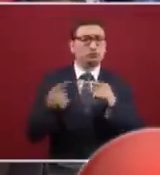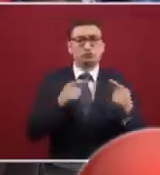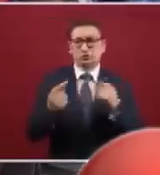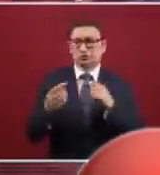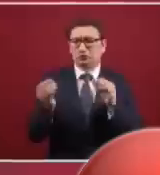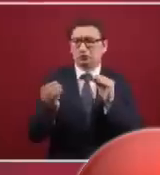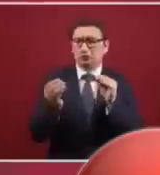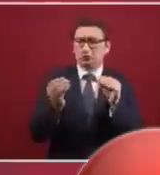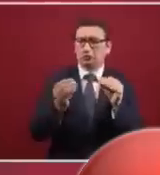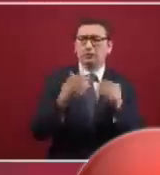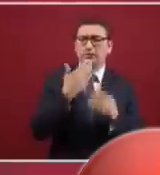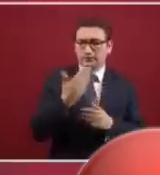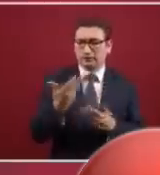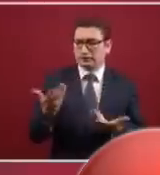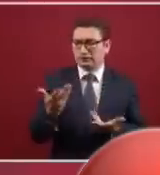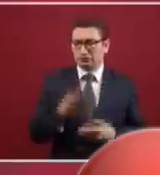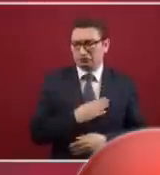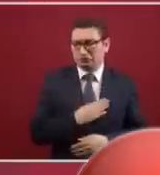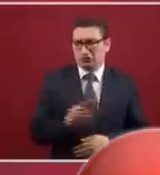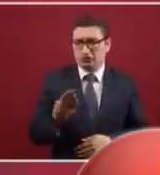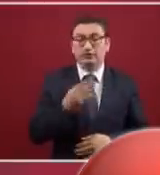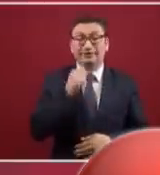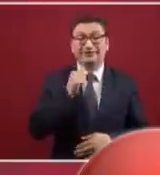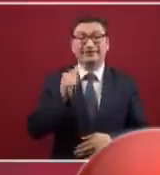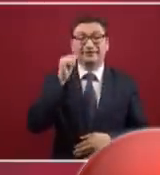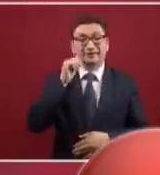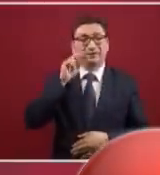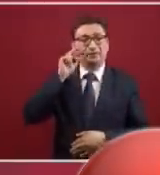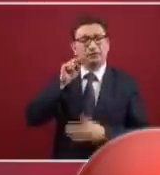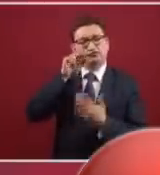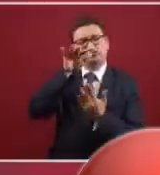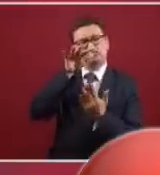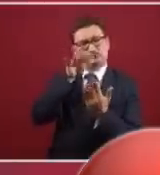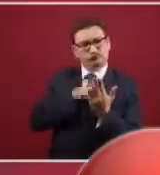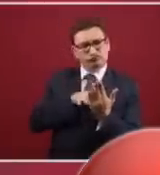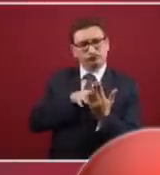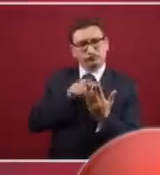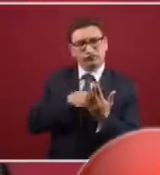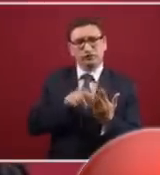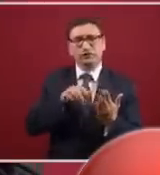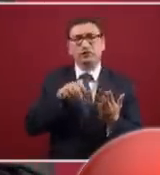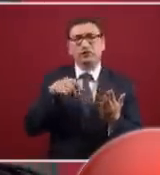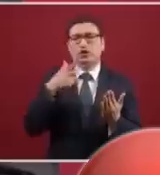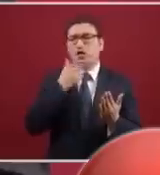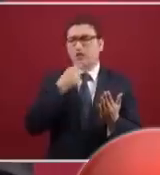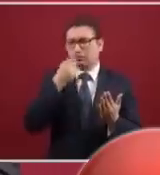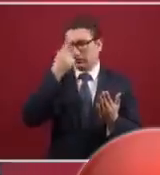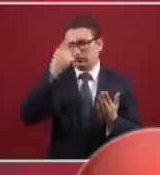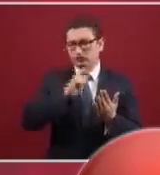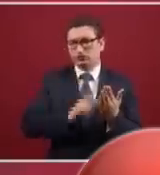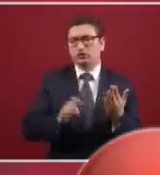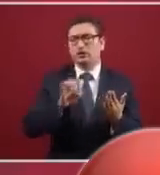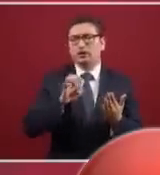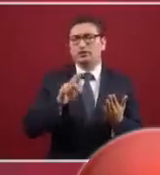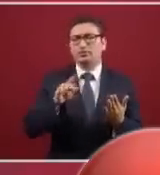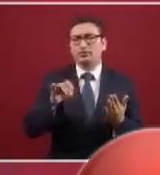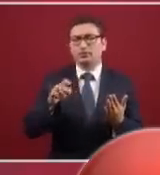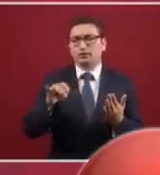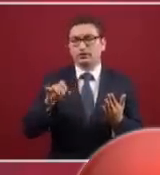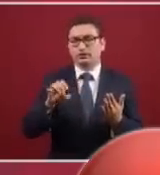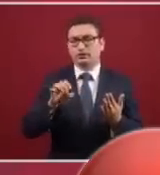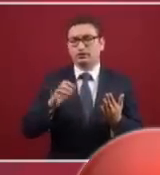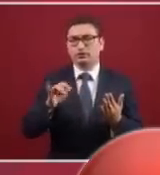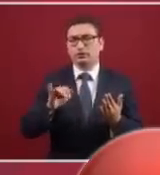Ayer leí un artículo de Epigmenio Ibarra, que se los